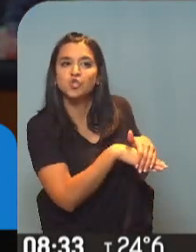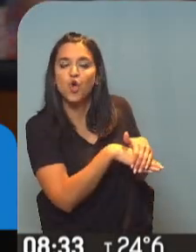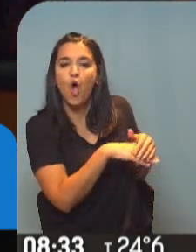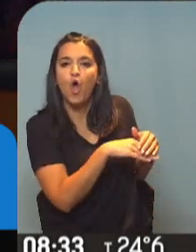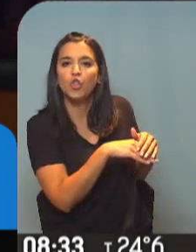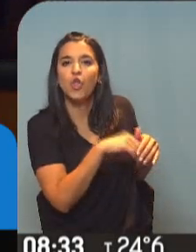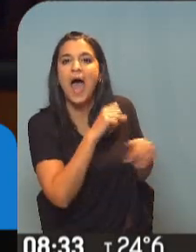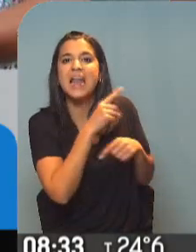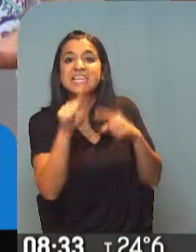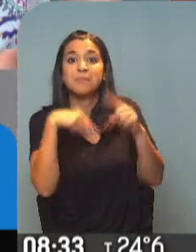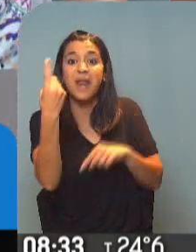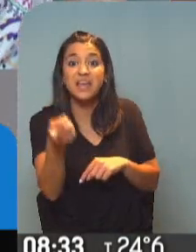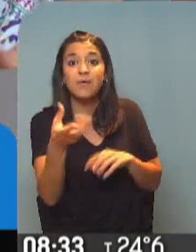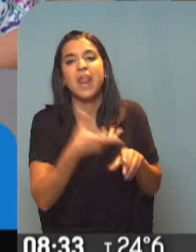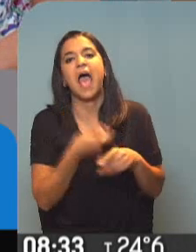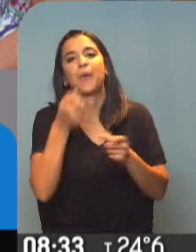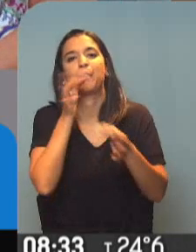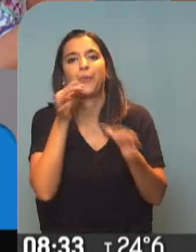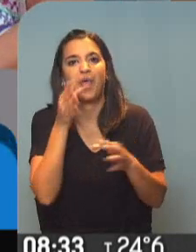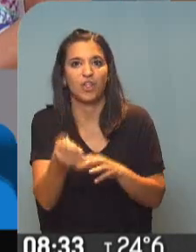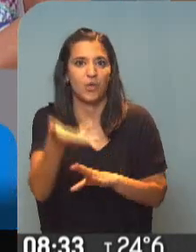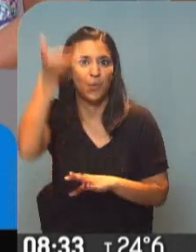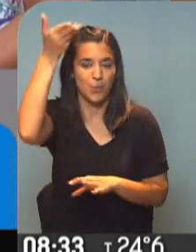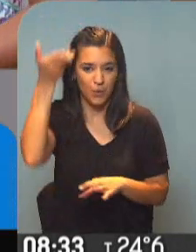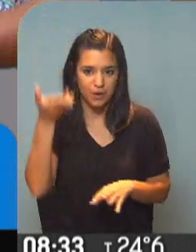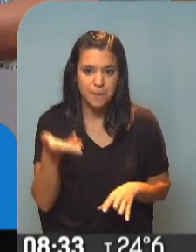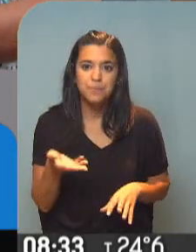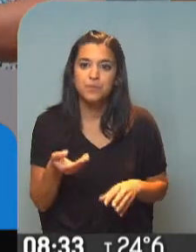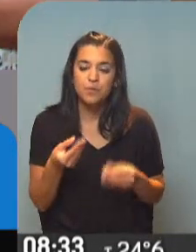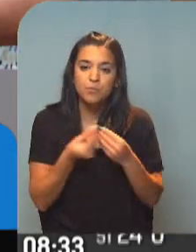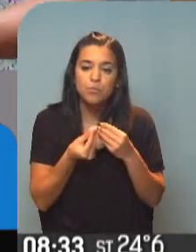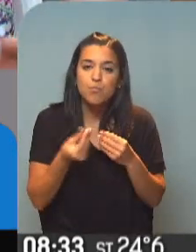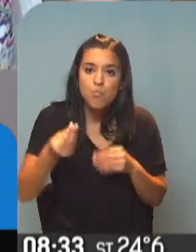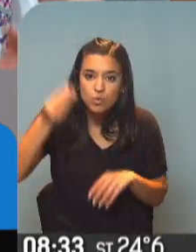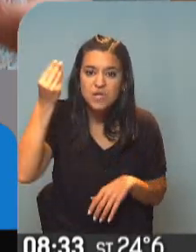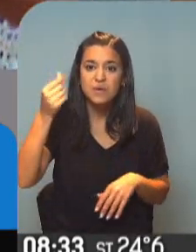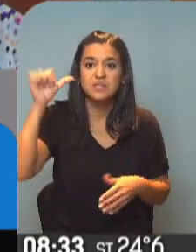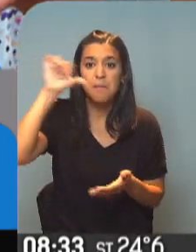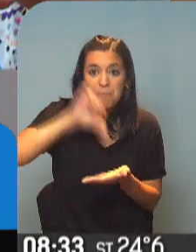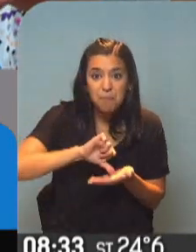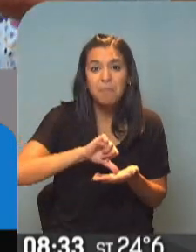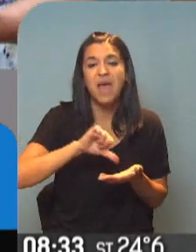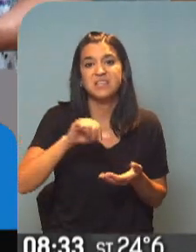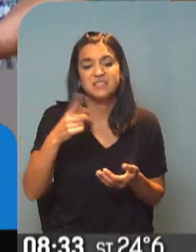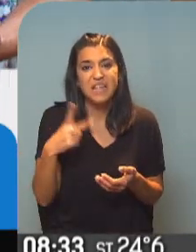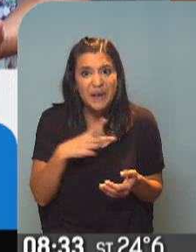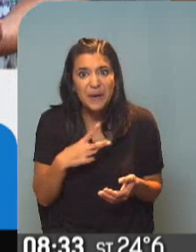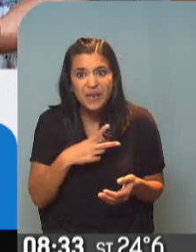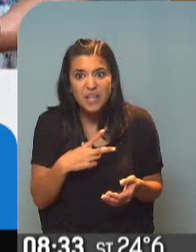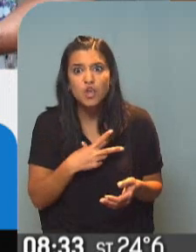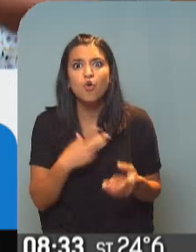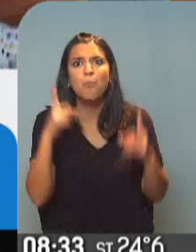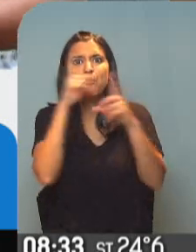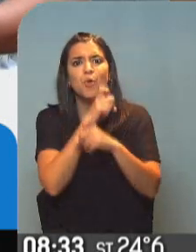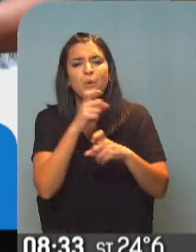dejó de llover que esa es la noticia que muchas veces nosotros sacan los noticieros damos es en definitiva como en un país tan rico miran desde afuera tienen problemas de